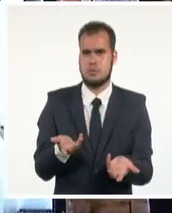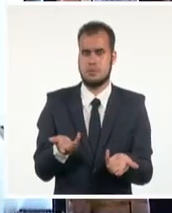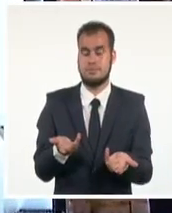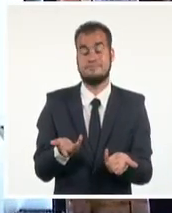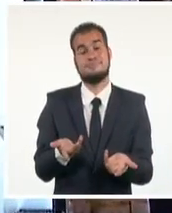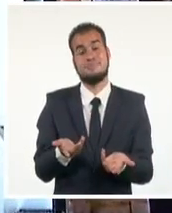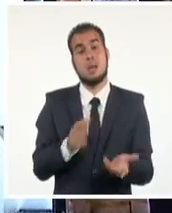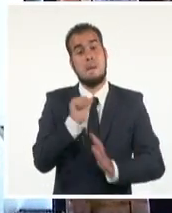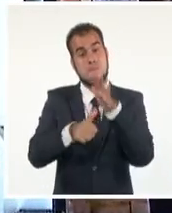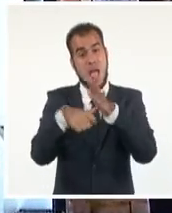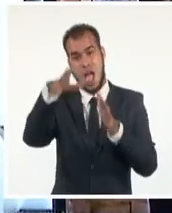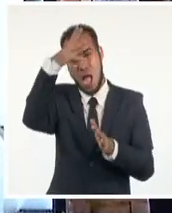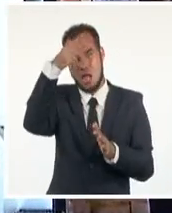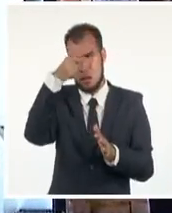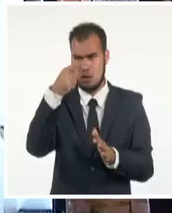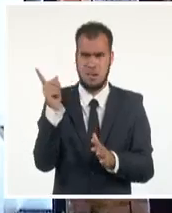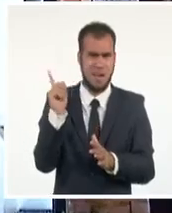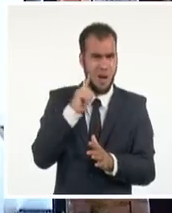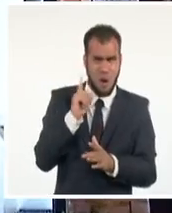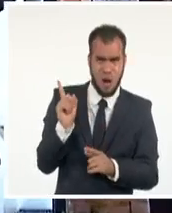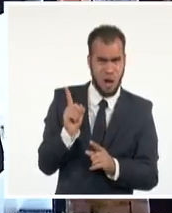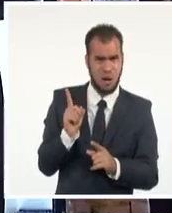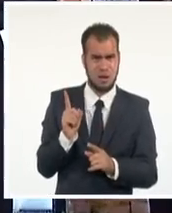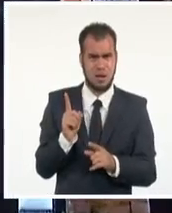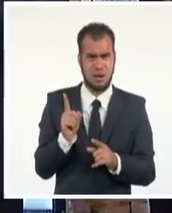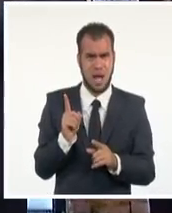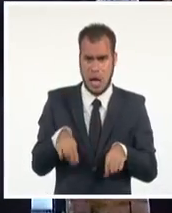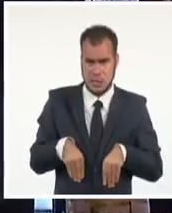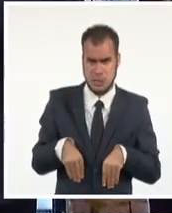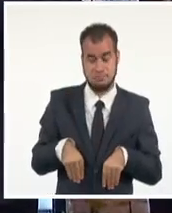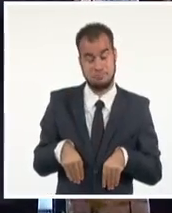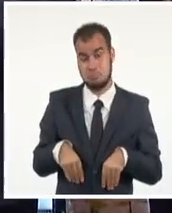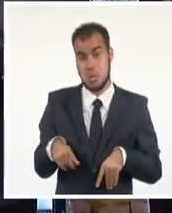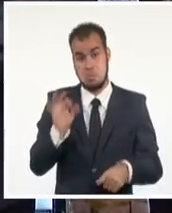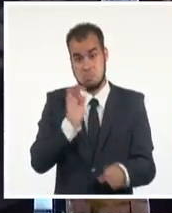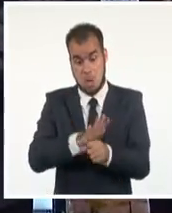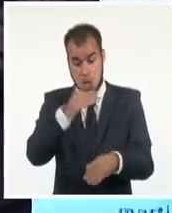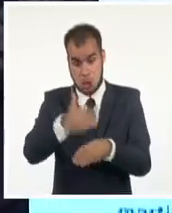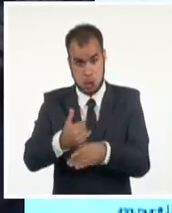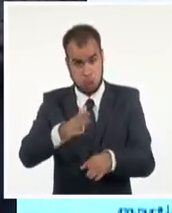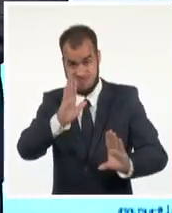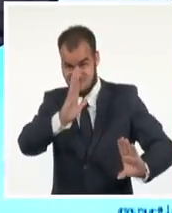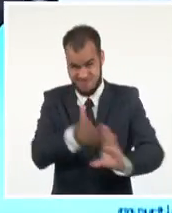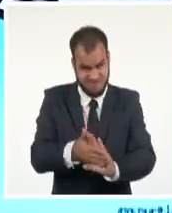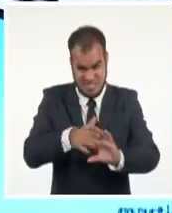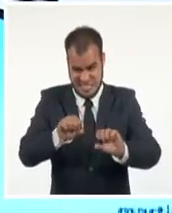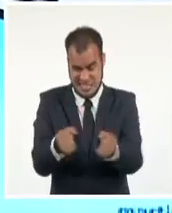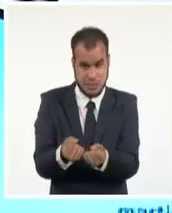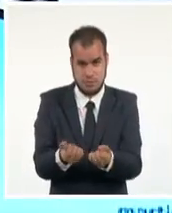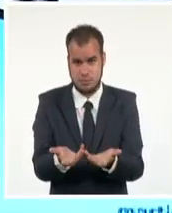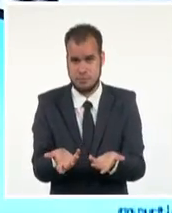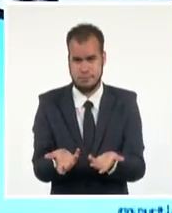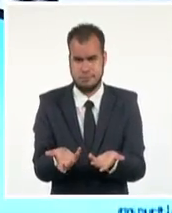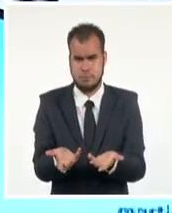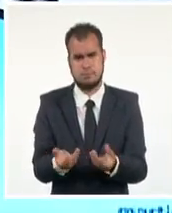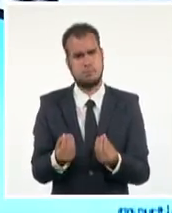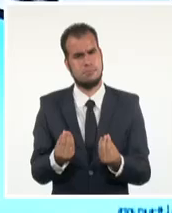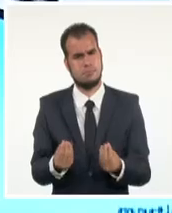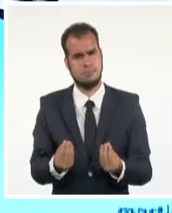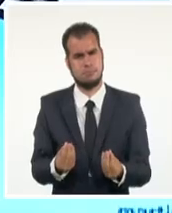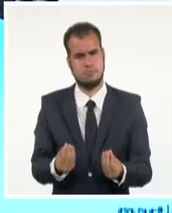muchos replicaron, como sucedió con los dueños de carros particulares que pusieron sus vehículos a disposición del traslado de cualquier cosa